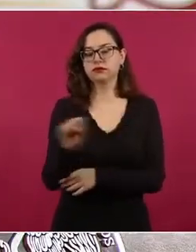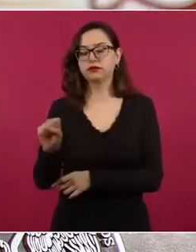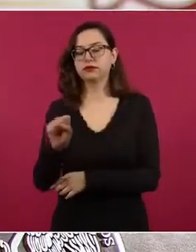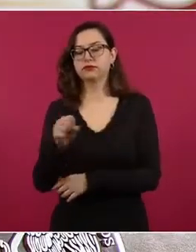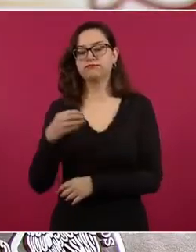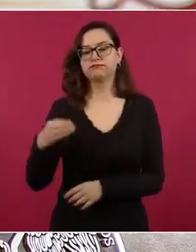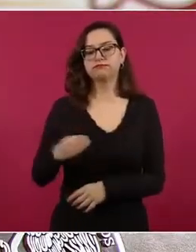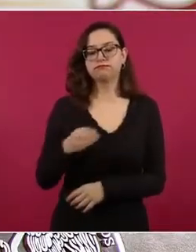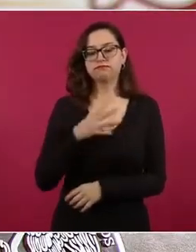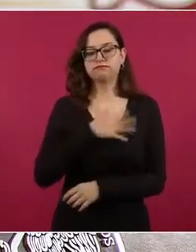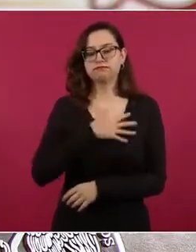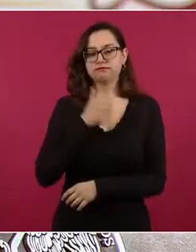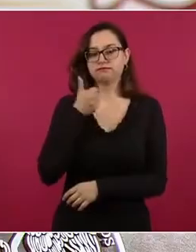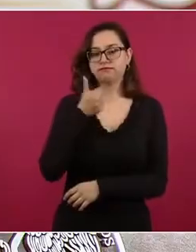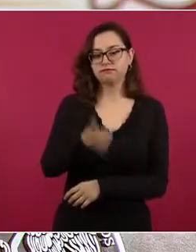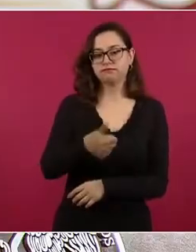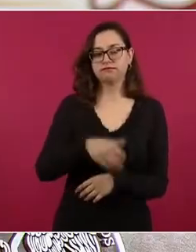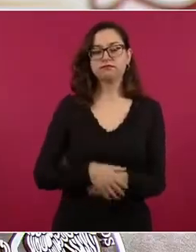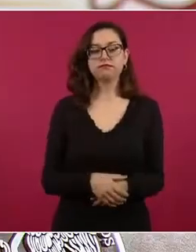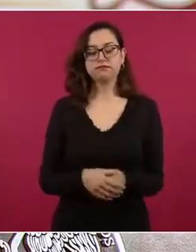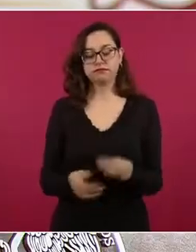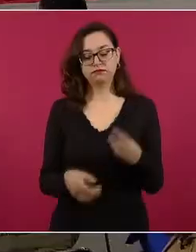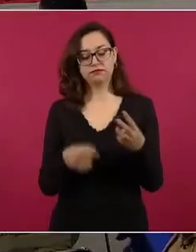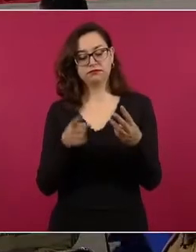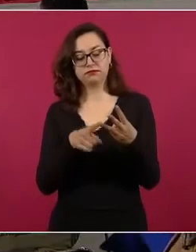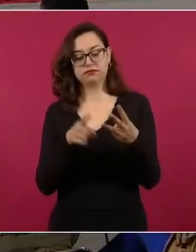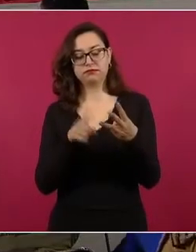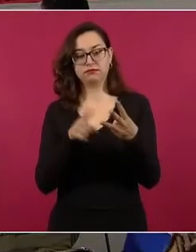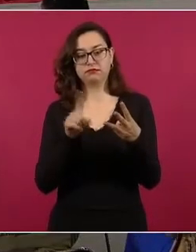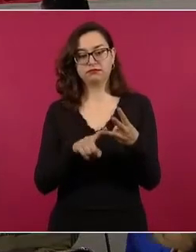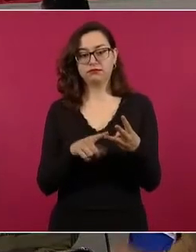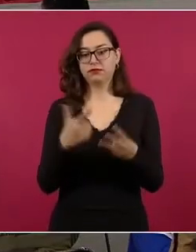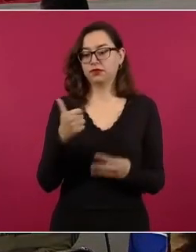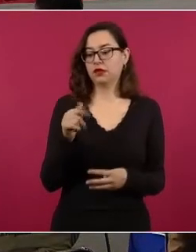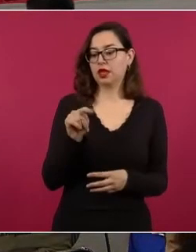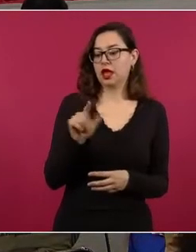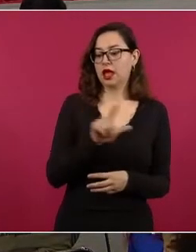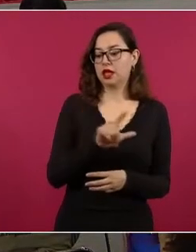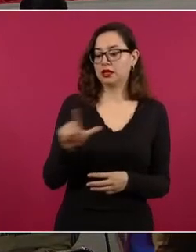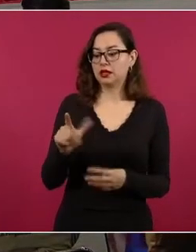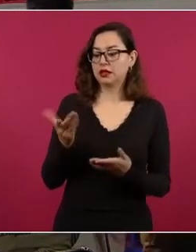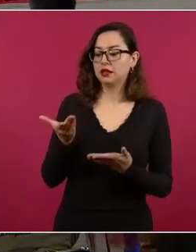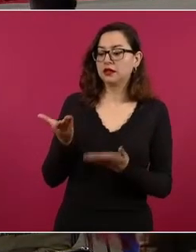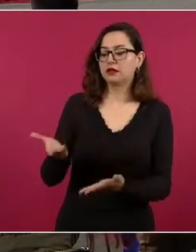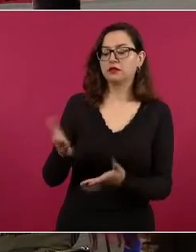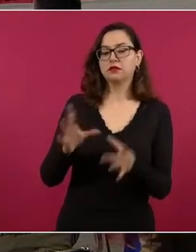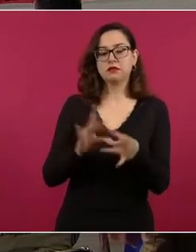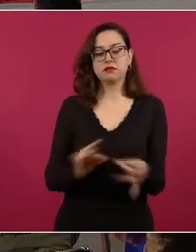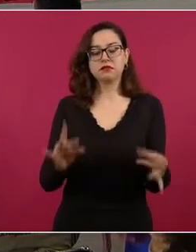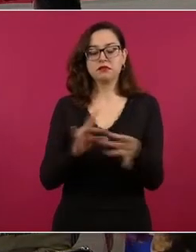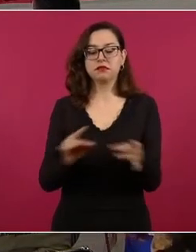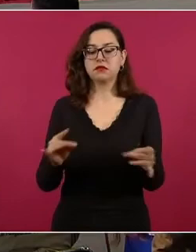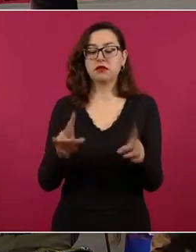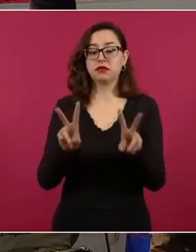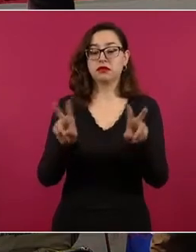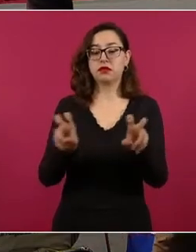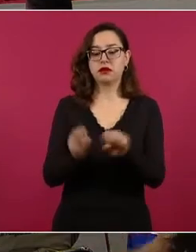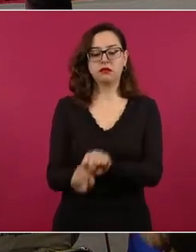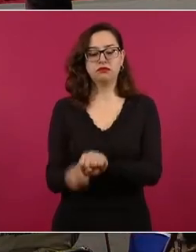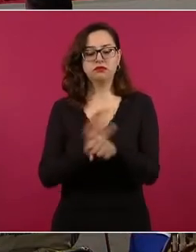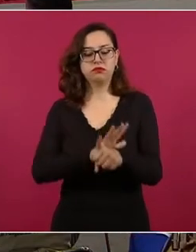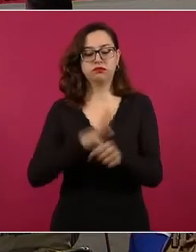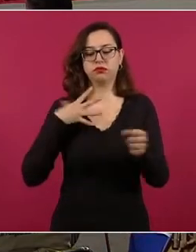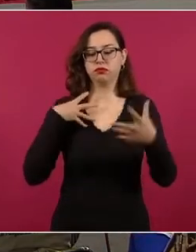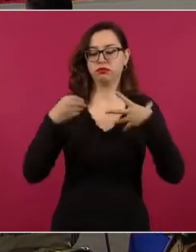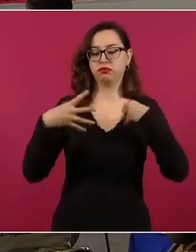informe técnico de la pandemia al cumplirse 7 semanas de continuo descenso, la política de vacunación que